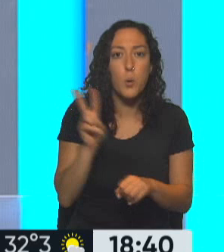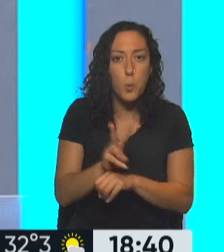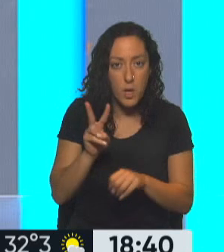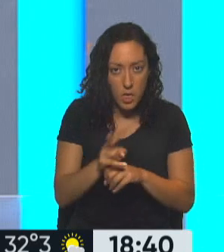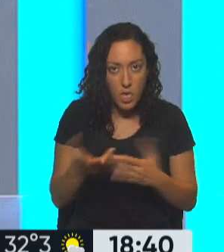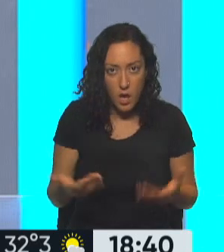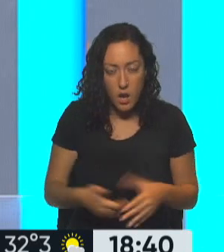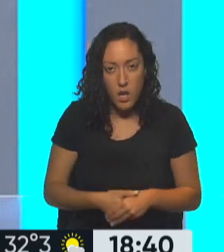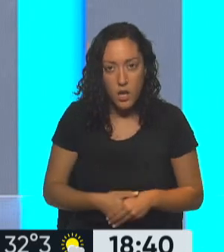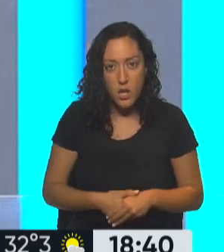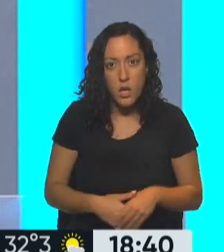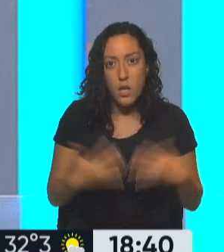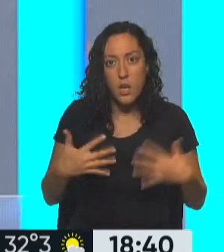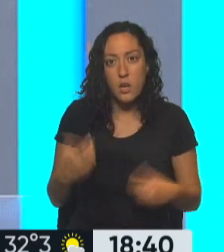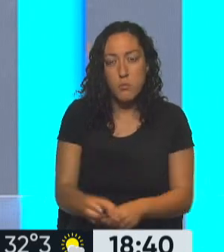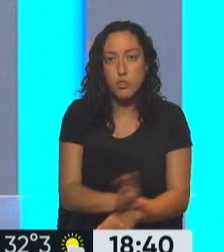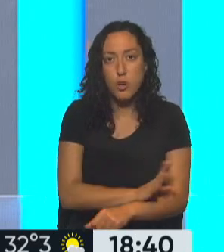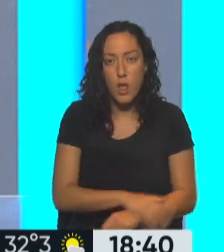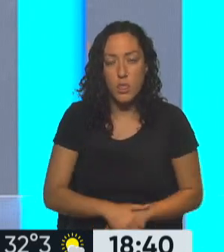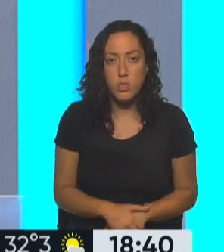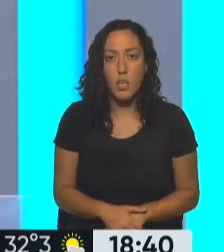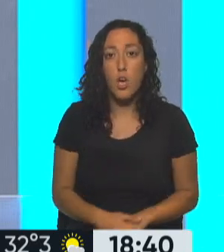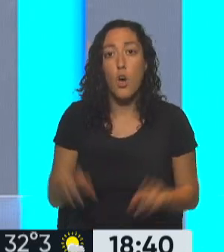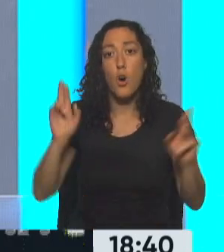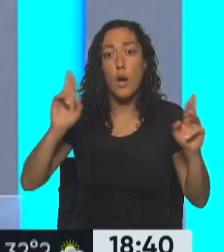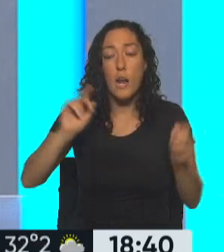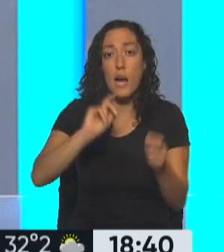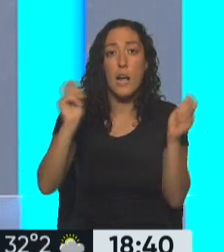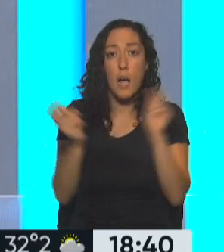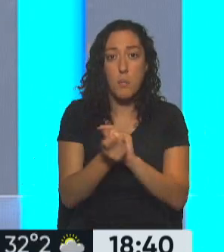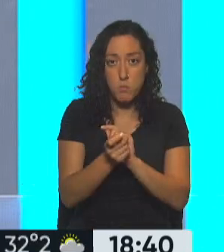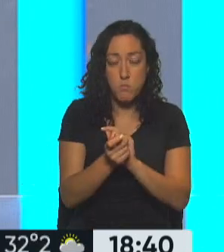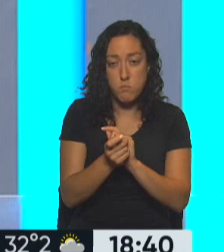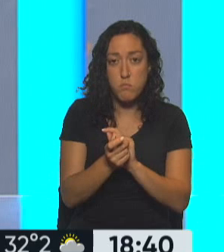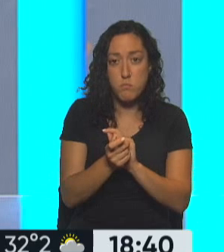y es muy emocionante. Ojalá todos los cambios en todos los